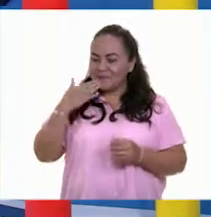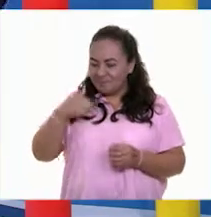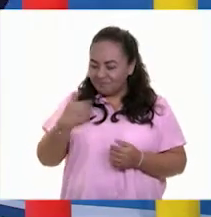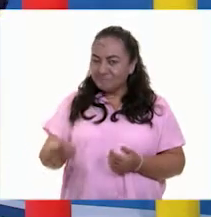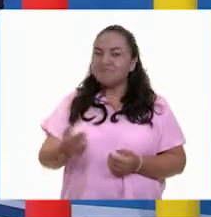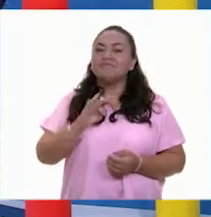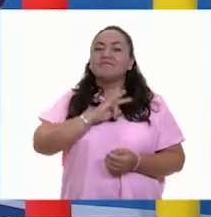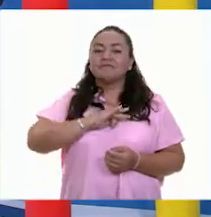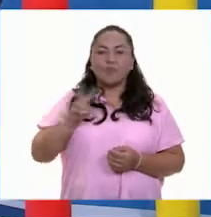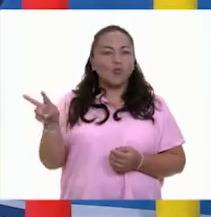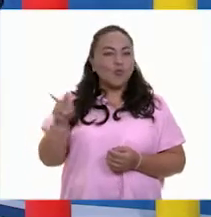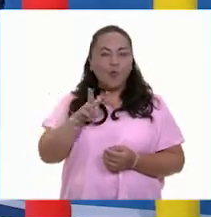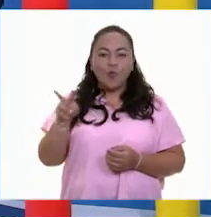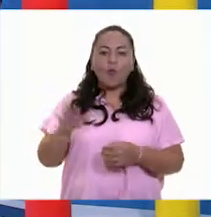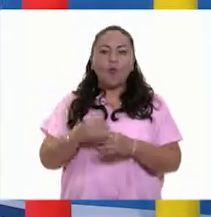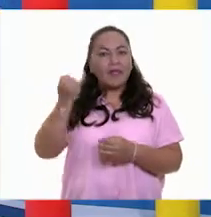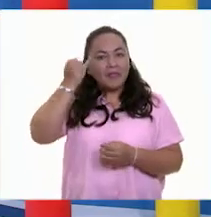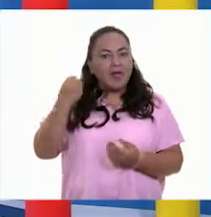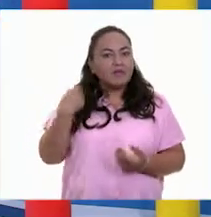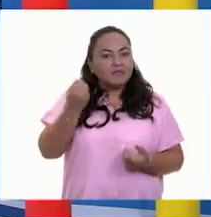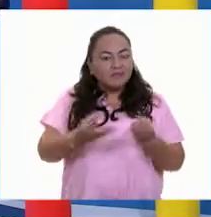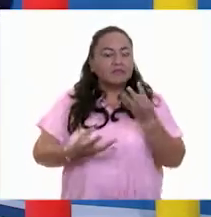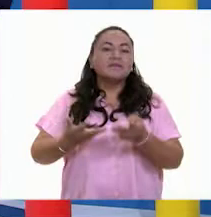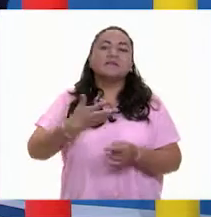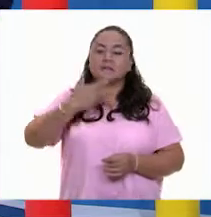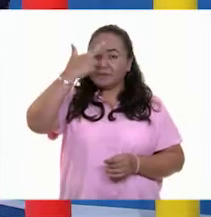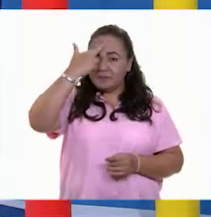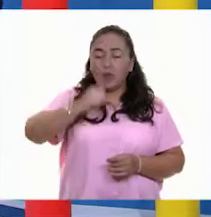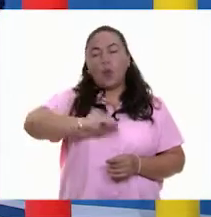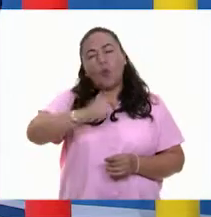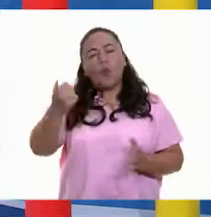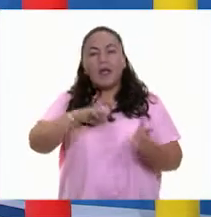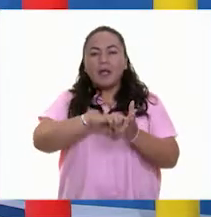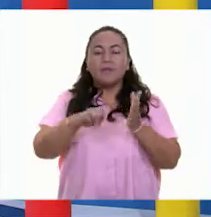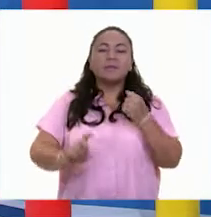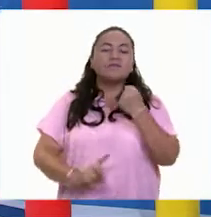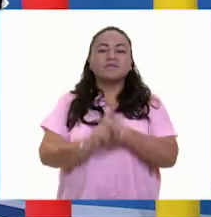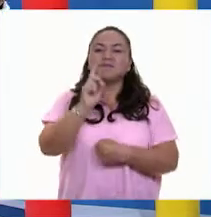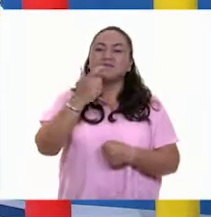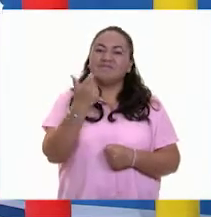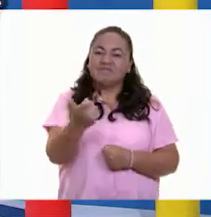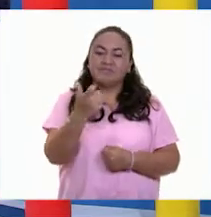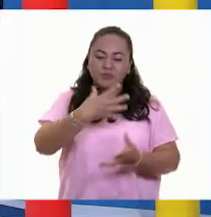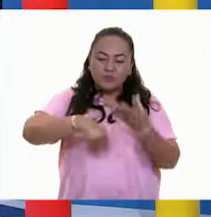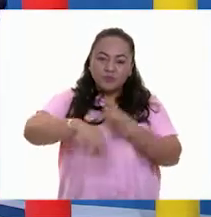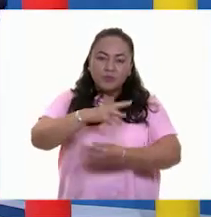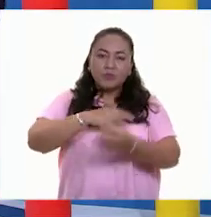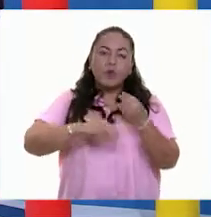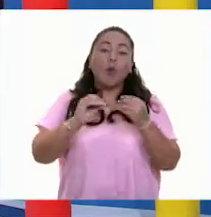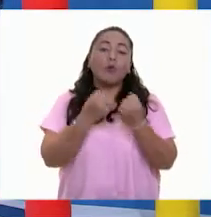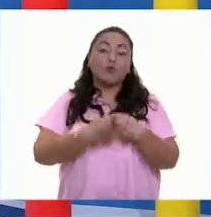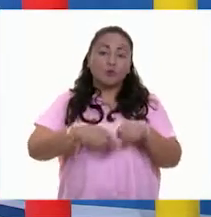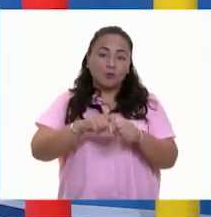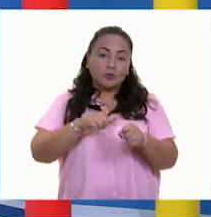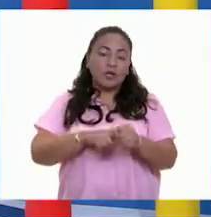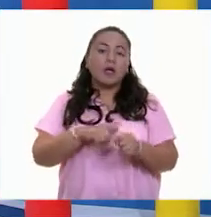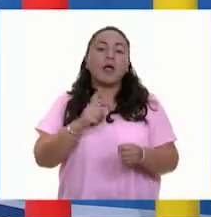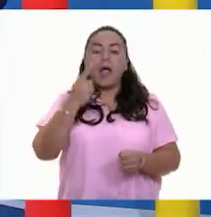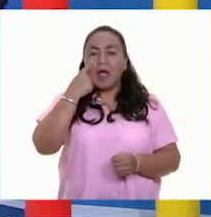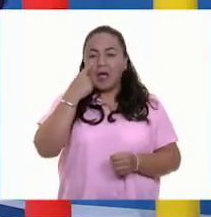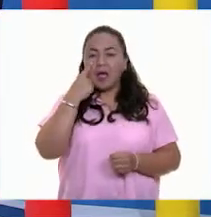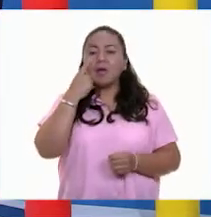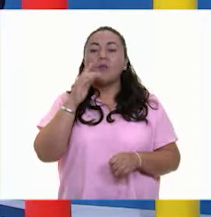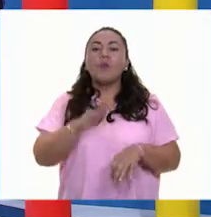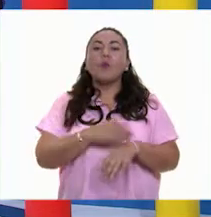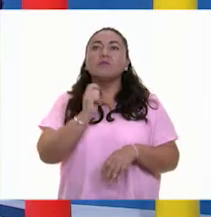felicitarlos a ambos por sus aportaciones. Tienen mucha razón. Otros ejemplos de afectación económica y social que se pueden generar como consecuencia